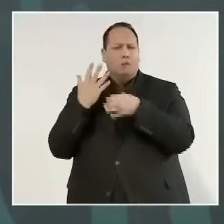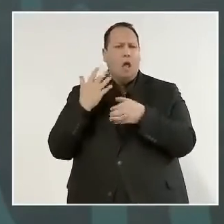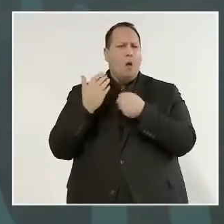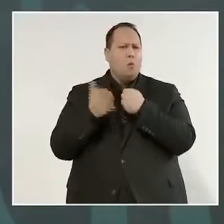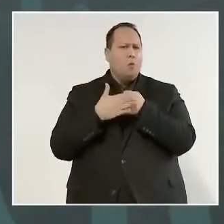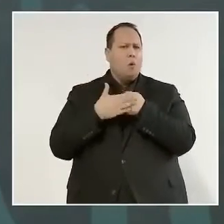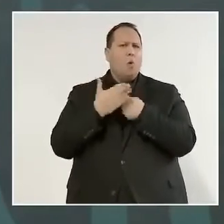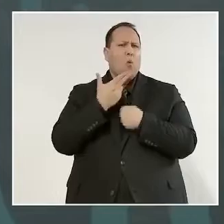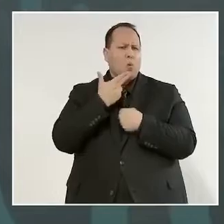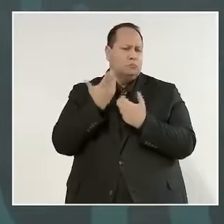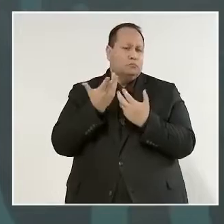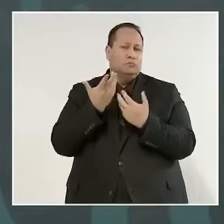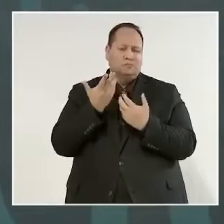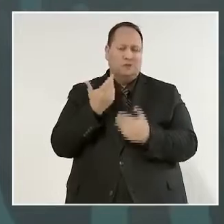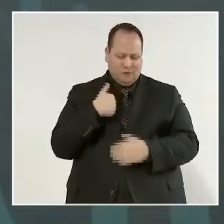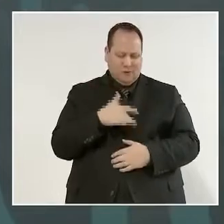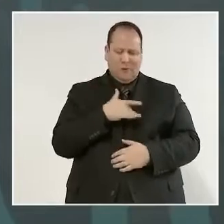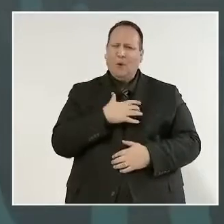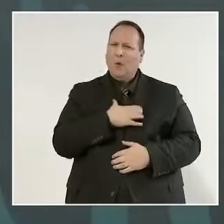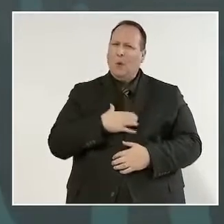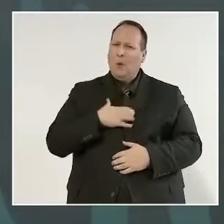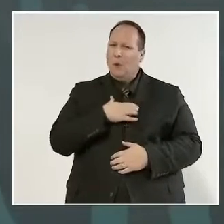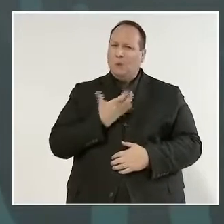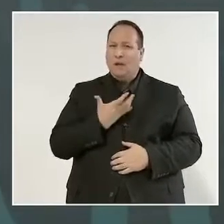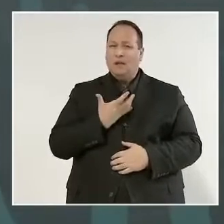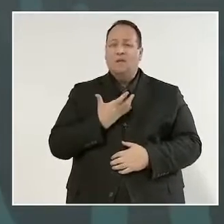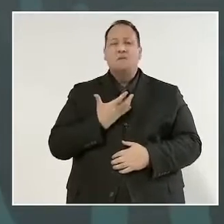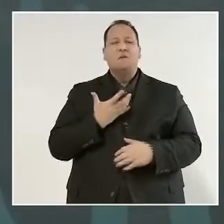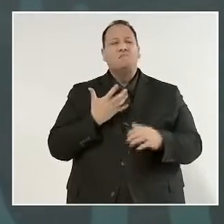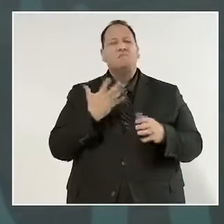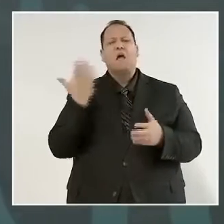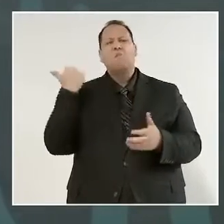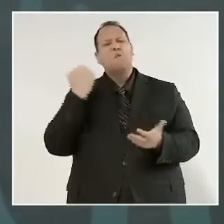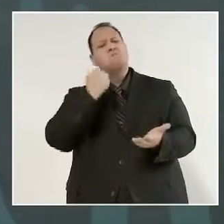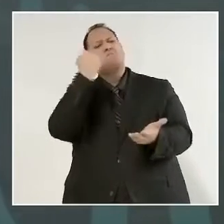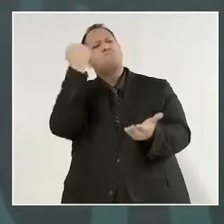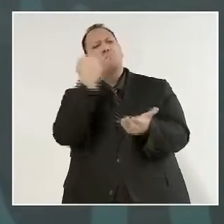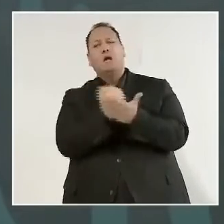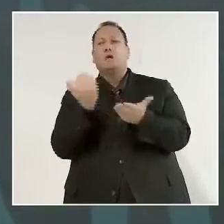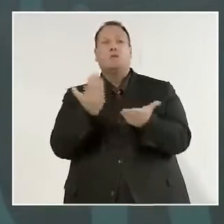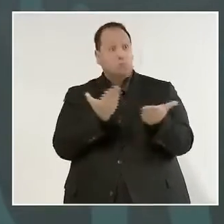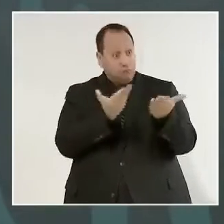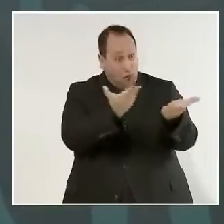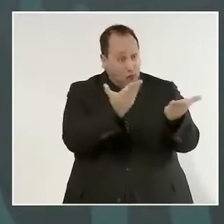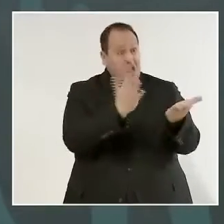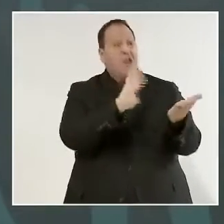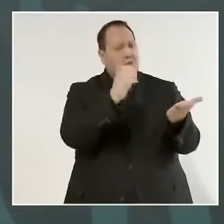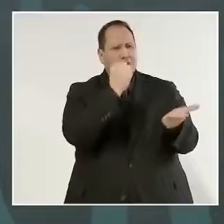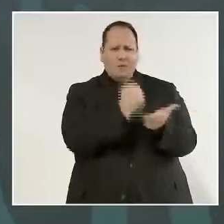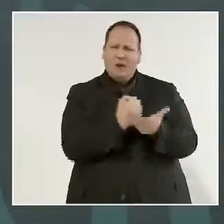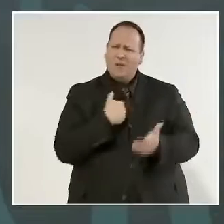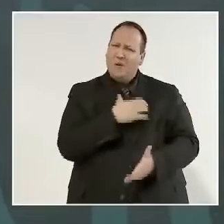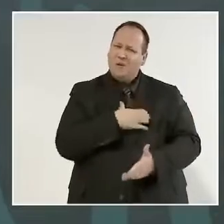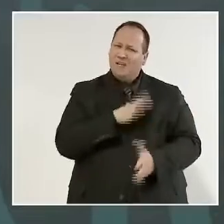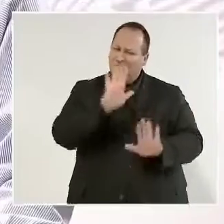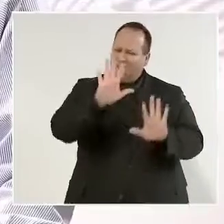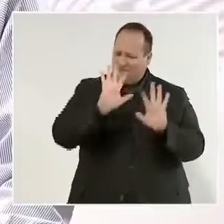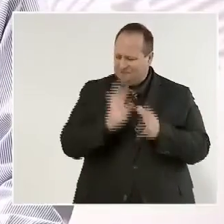contento el que se haya aprobado esta iniciativa. Y miren cómo